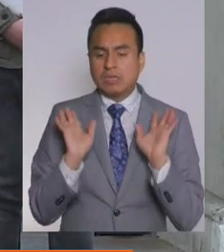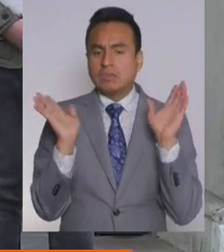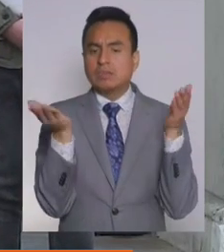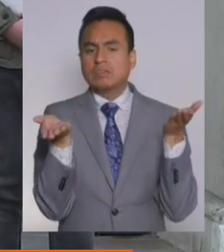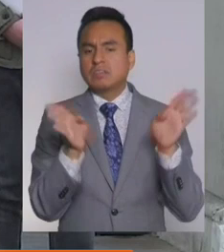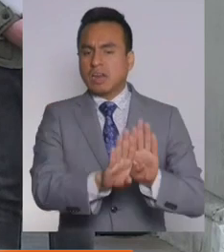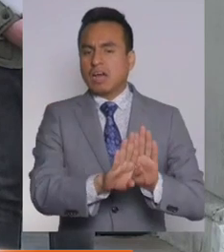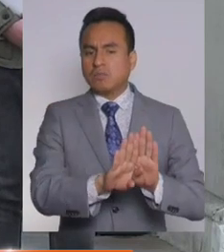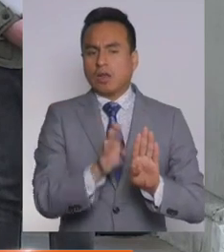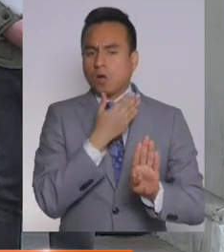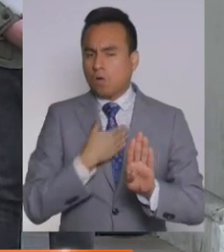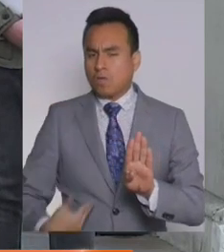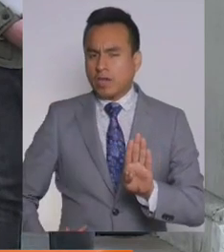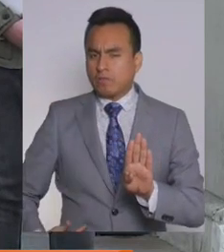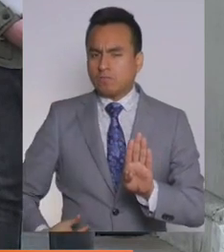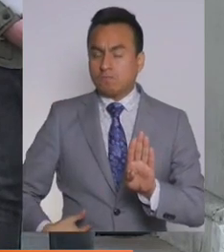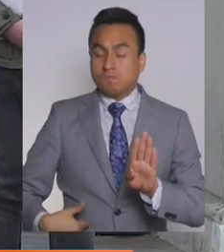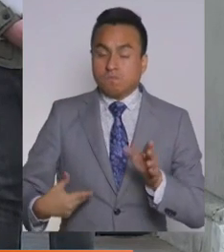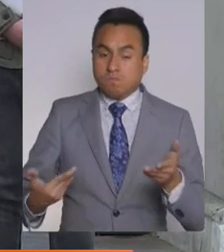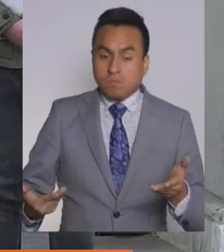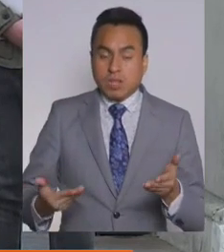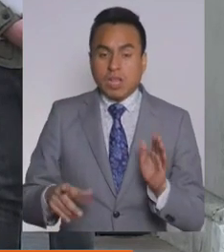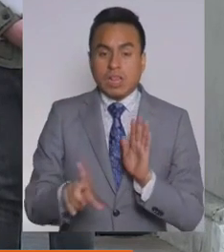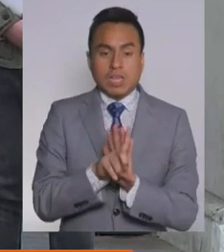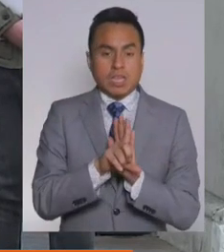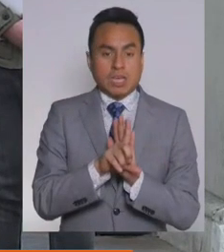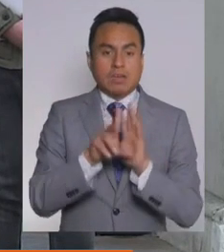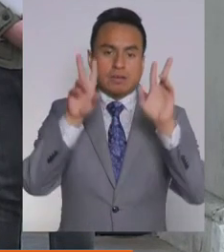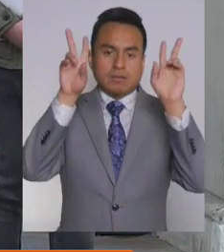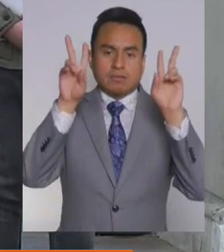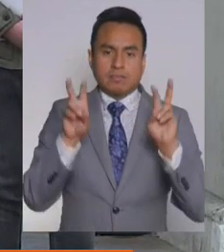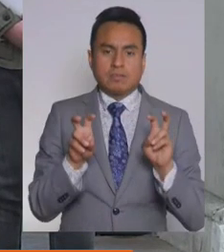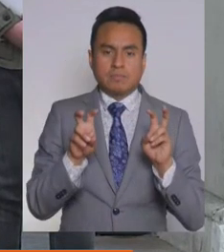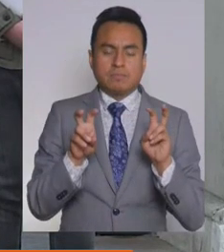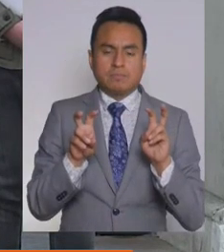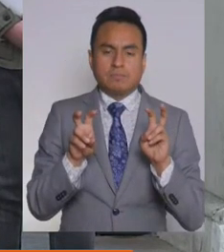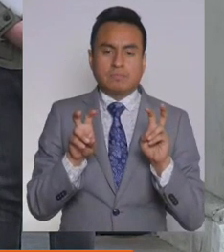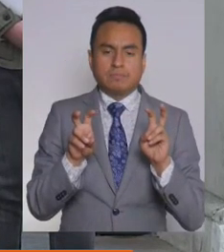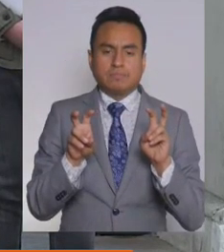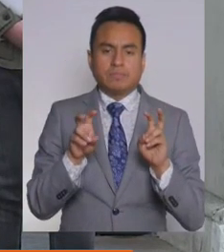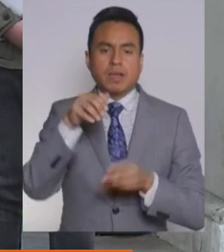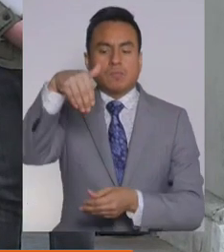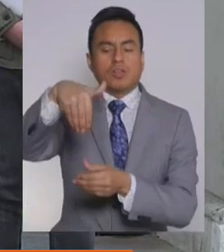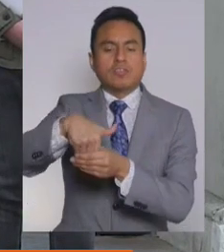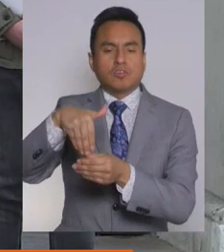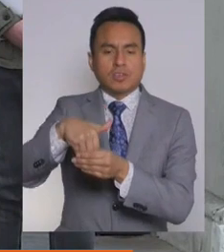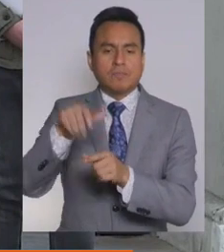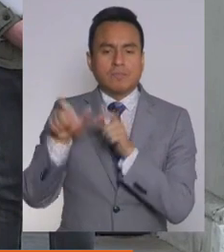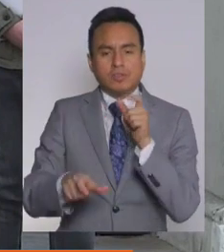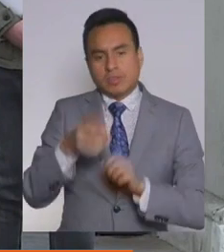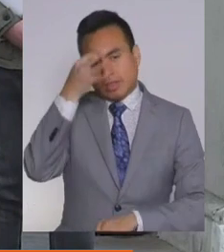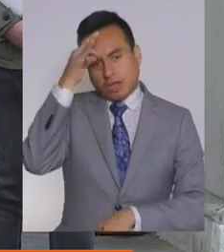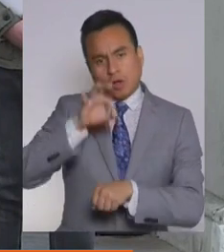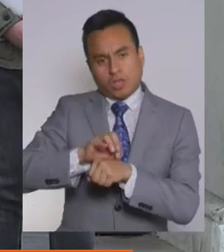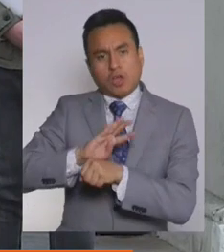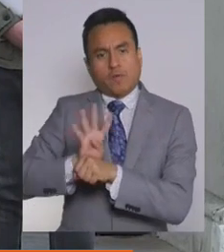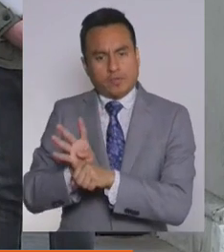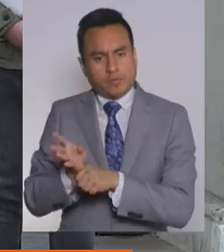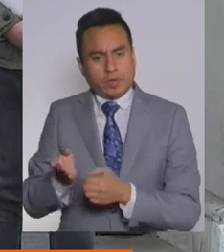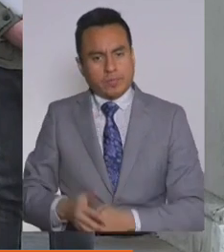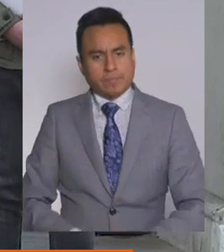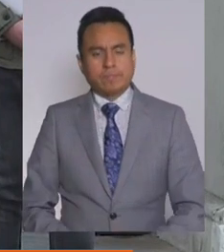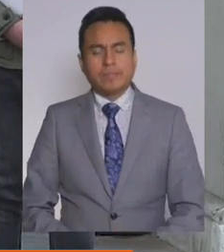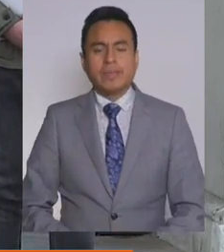puerta desde el gobierno para legislar respecto a estas votaciones por parte de las personas contagiadas con